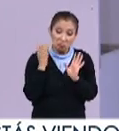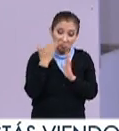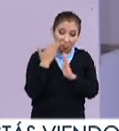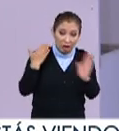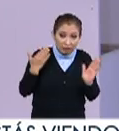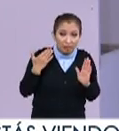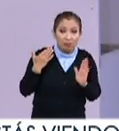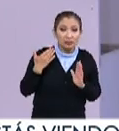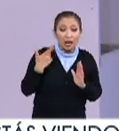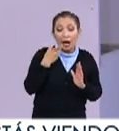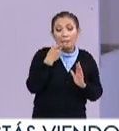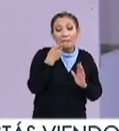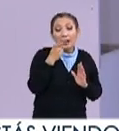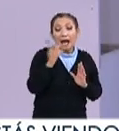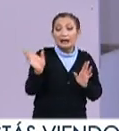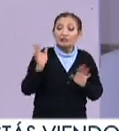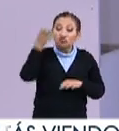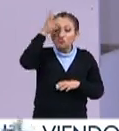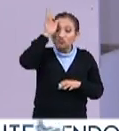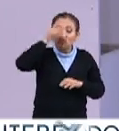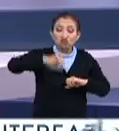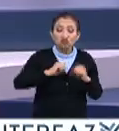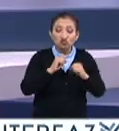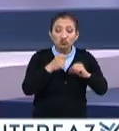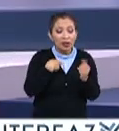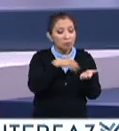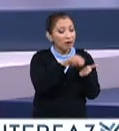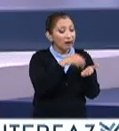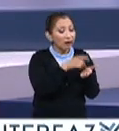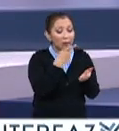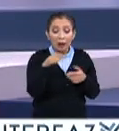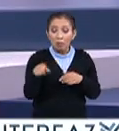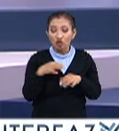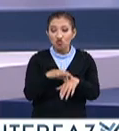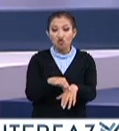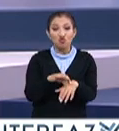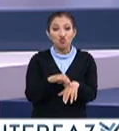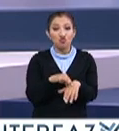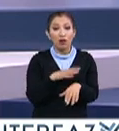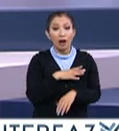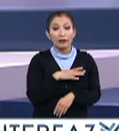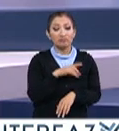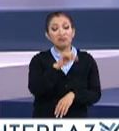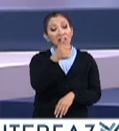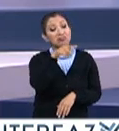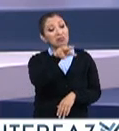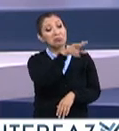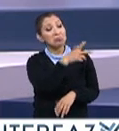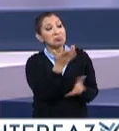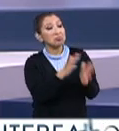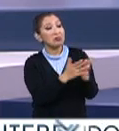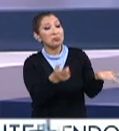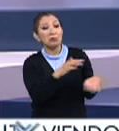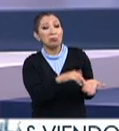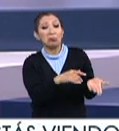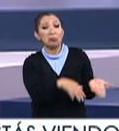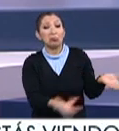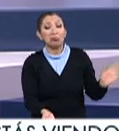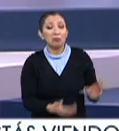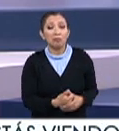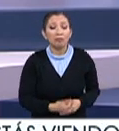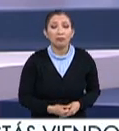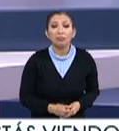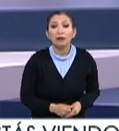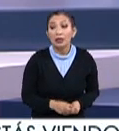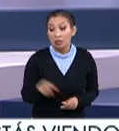tiempo, hablar de las gallinas y de la crianza de los cerdos porque era algo vivo. Lo demás, dice, pues es literatura.